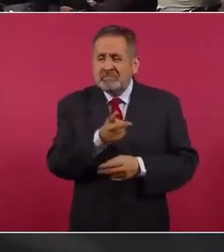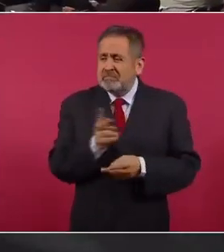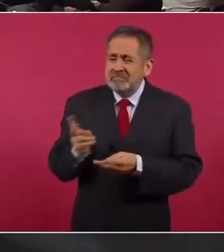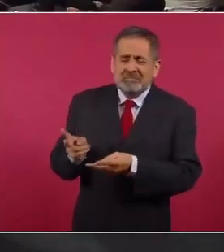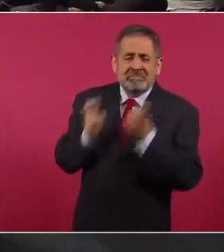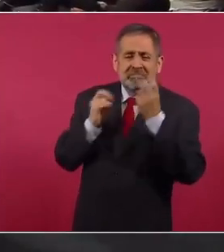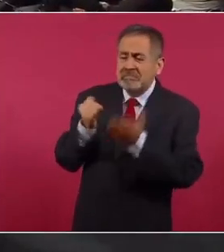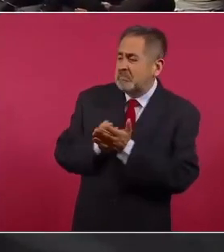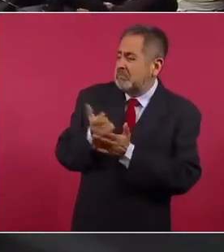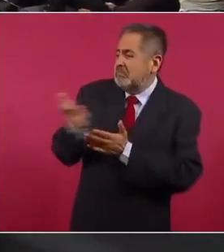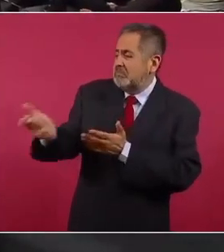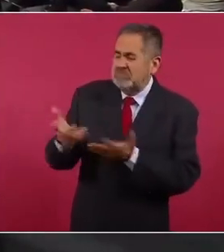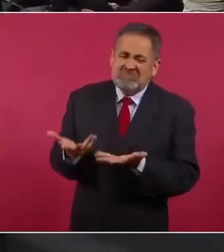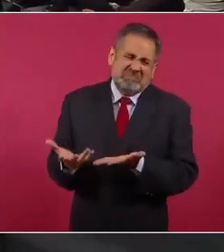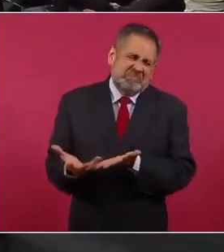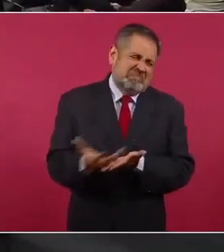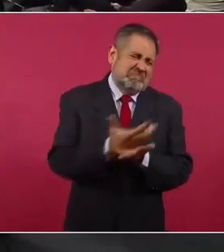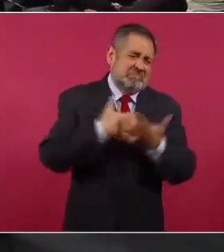se hicieron